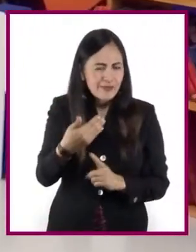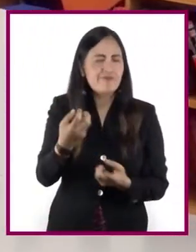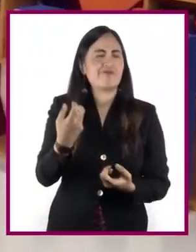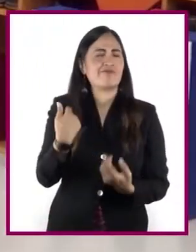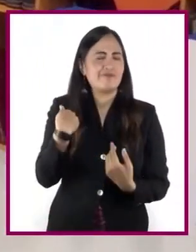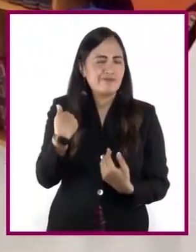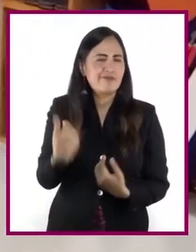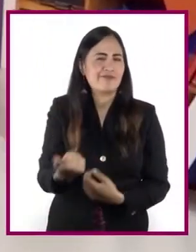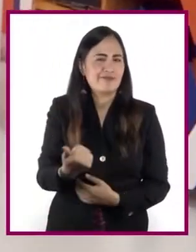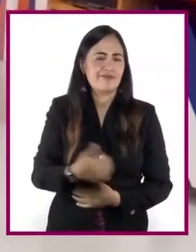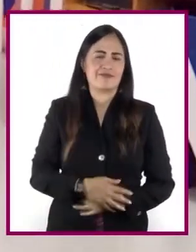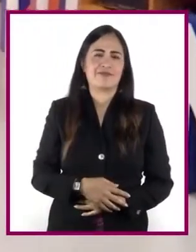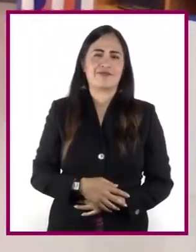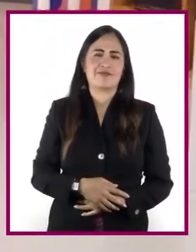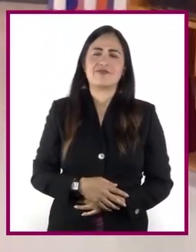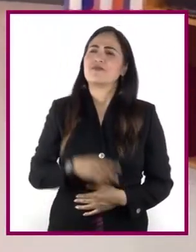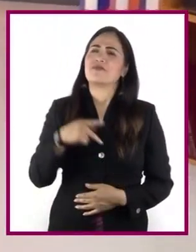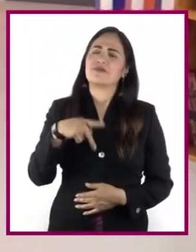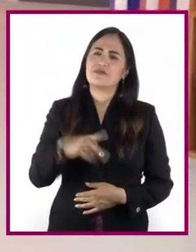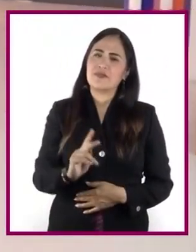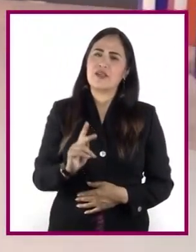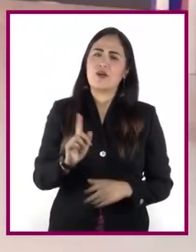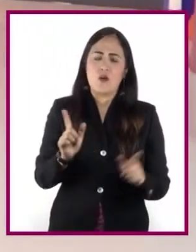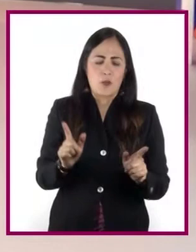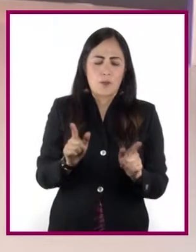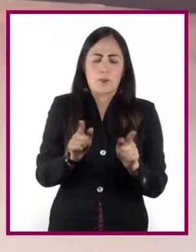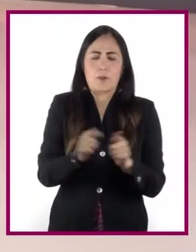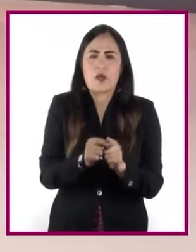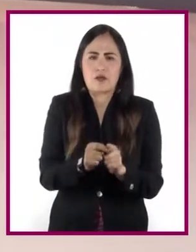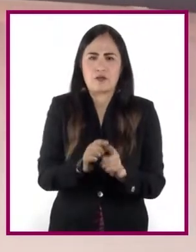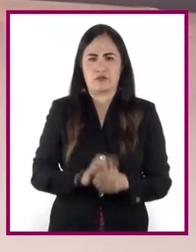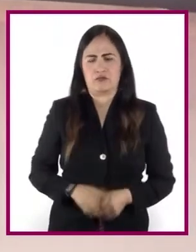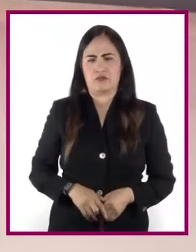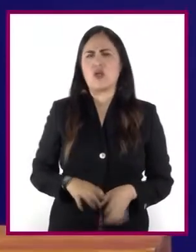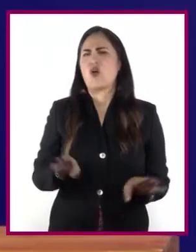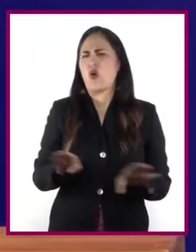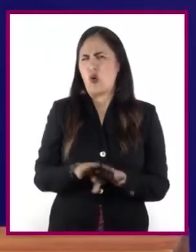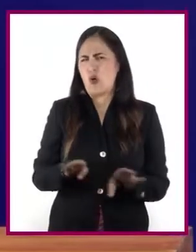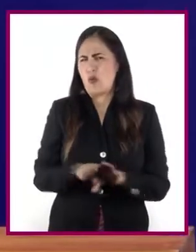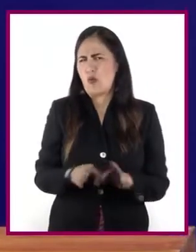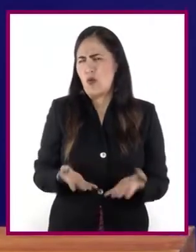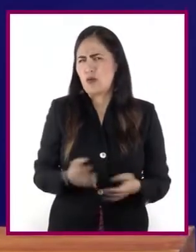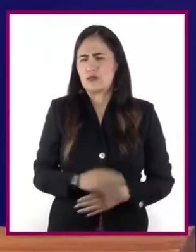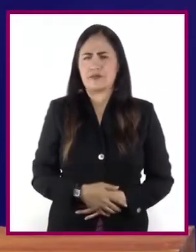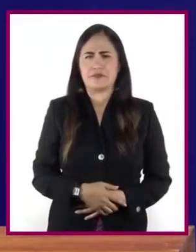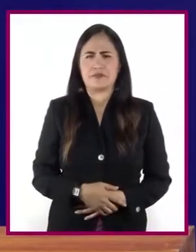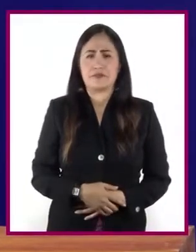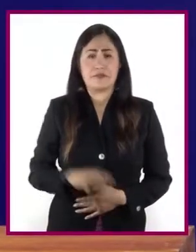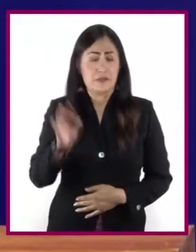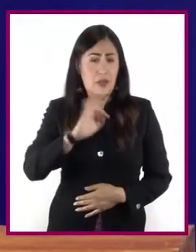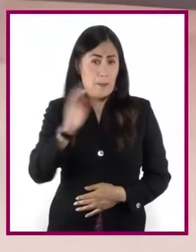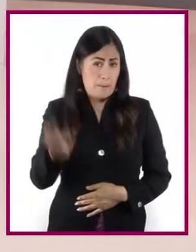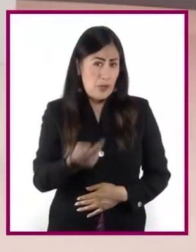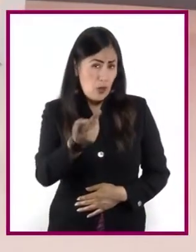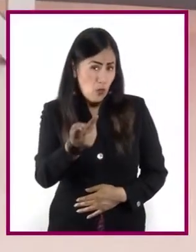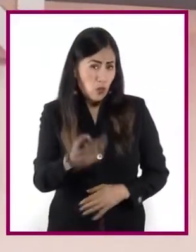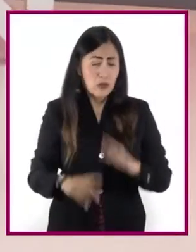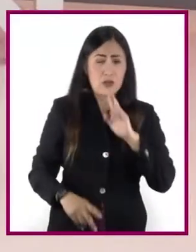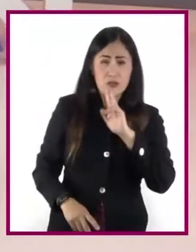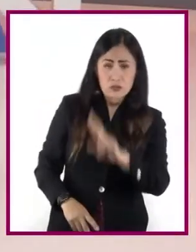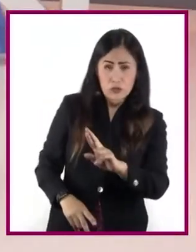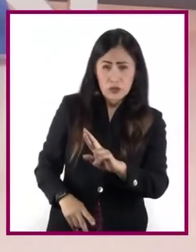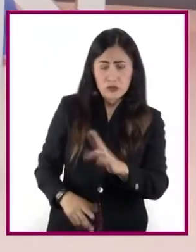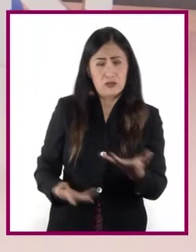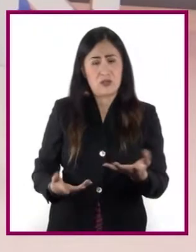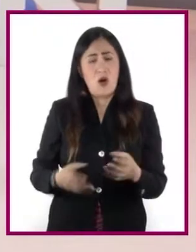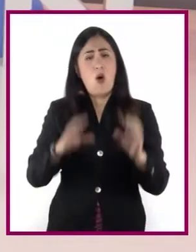Y profesor, ¿cómo debería ser una conclusión o cierre? ¿Puede ser una pregunta y una respuesta?